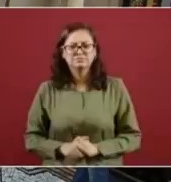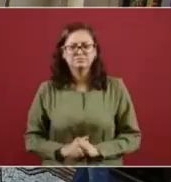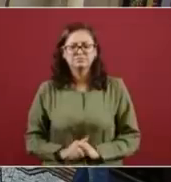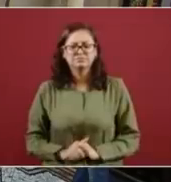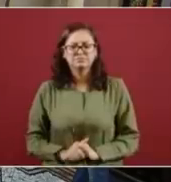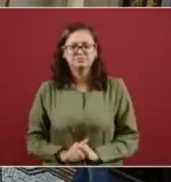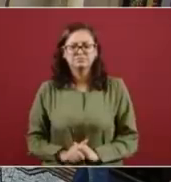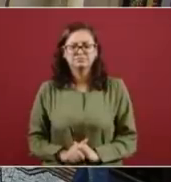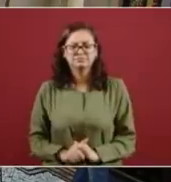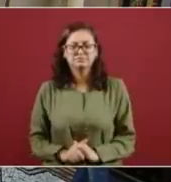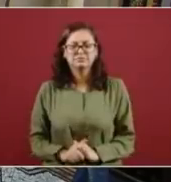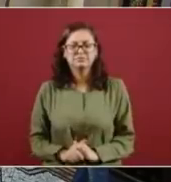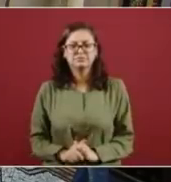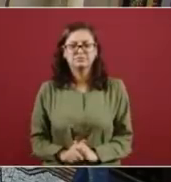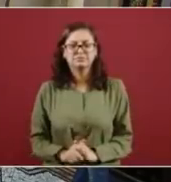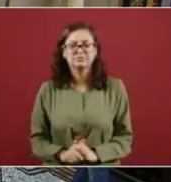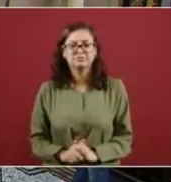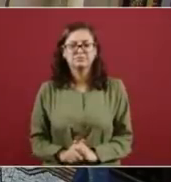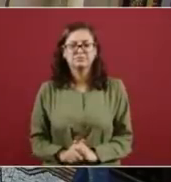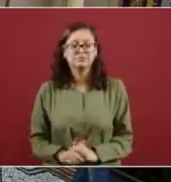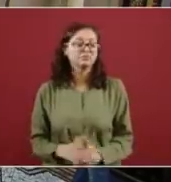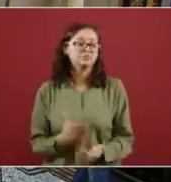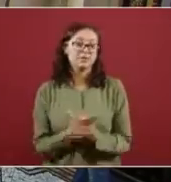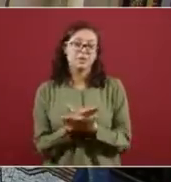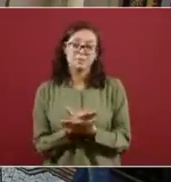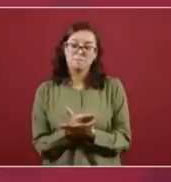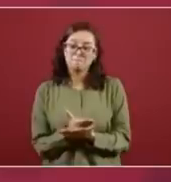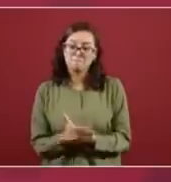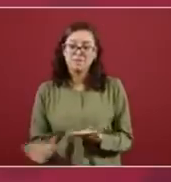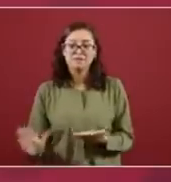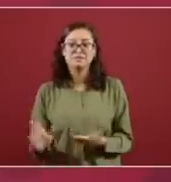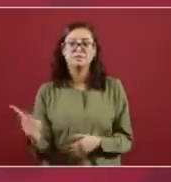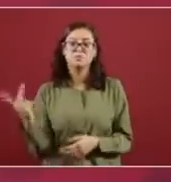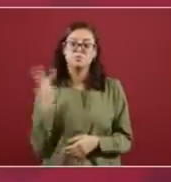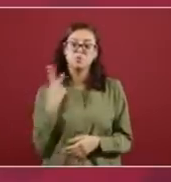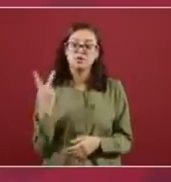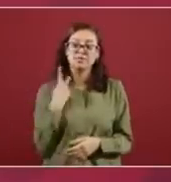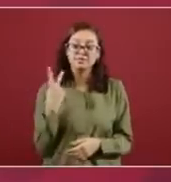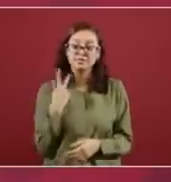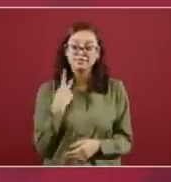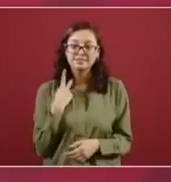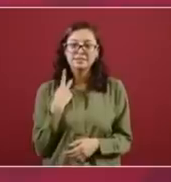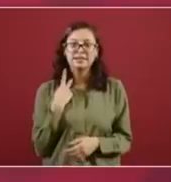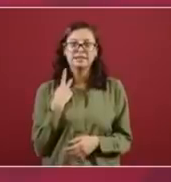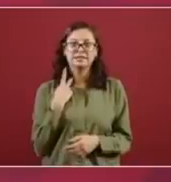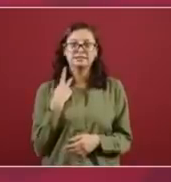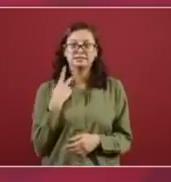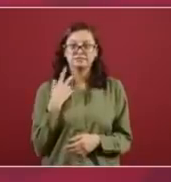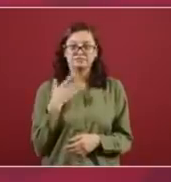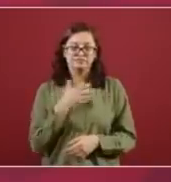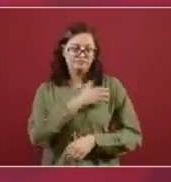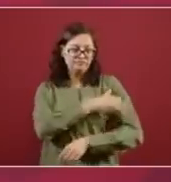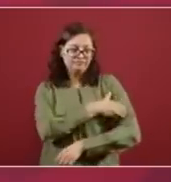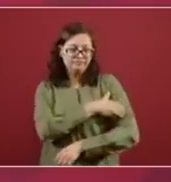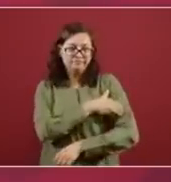además la política y sobre todo el poder es humildad